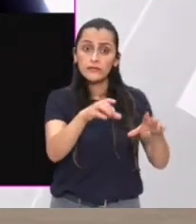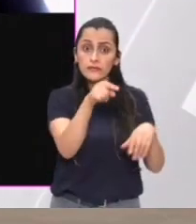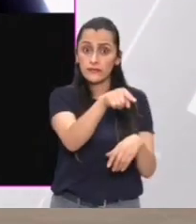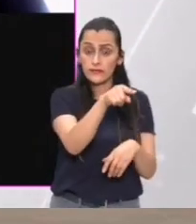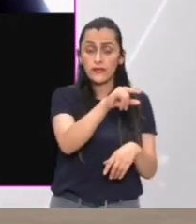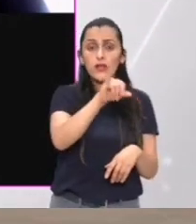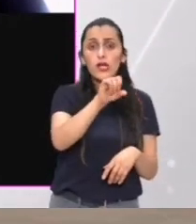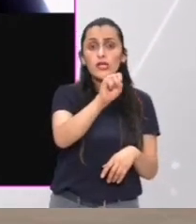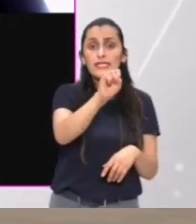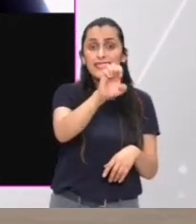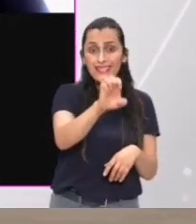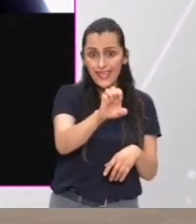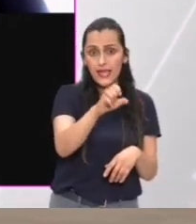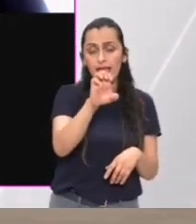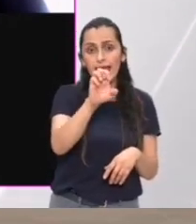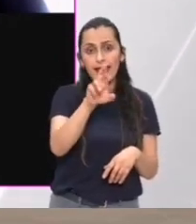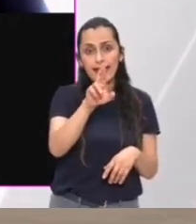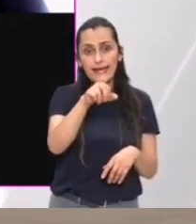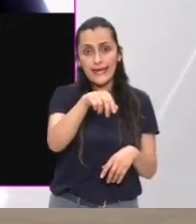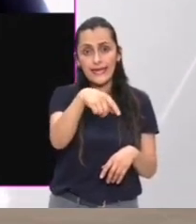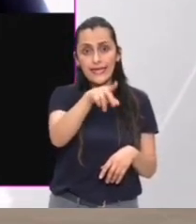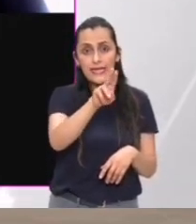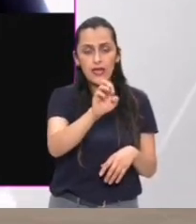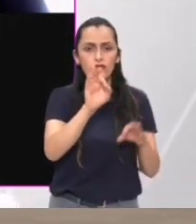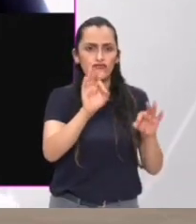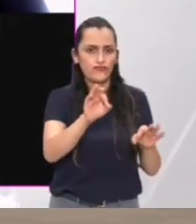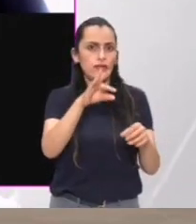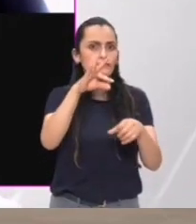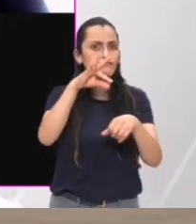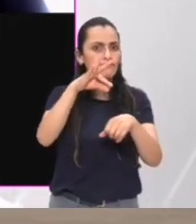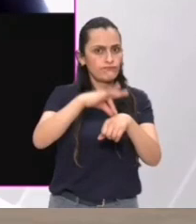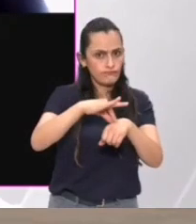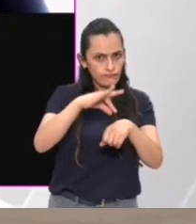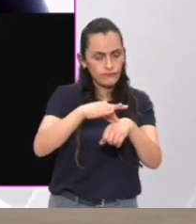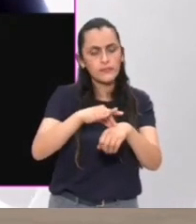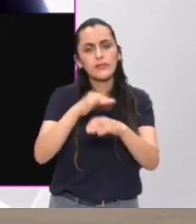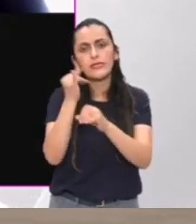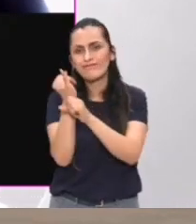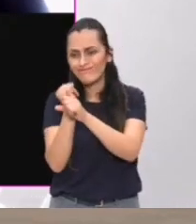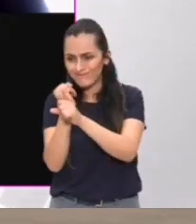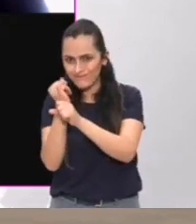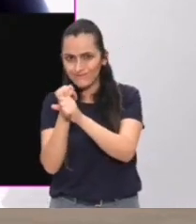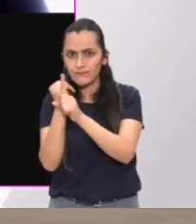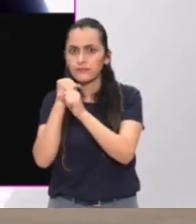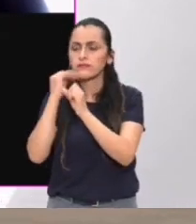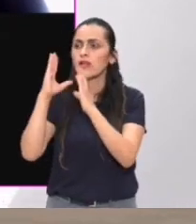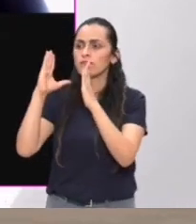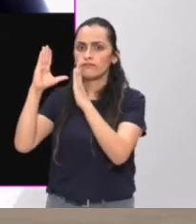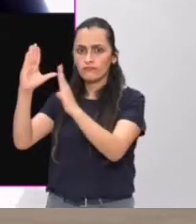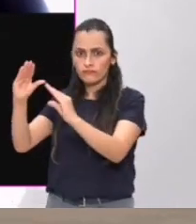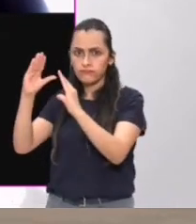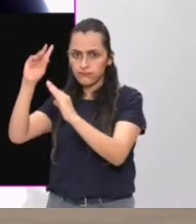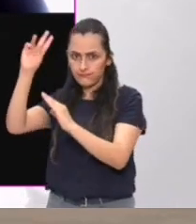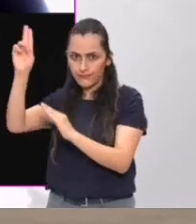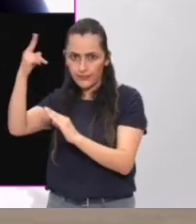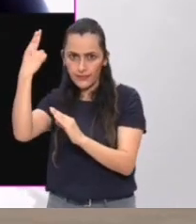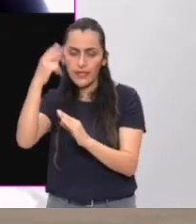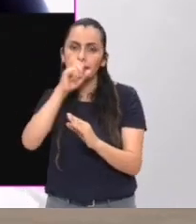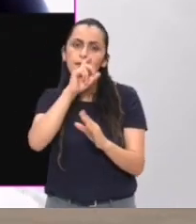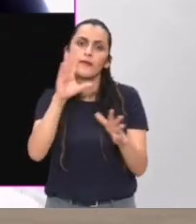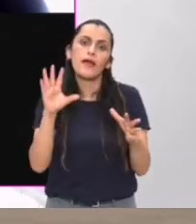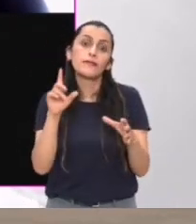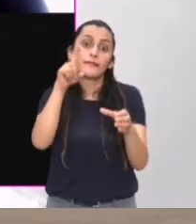José Enrique Doher Guerrero. Él es médico, investigador, académico y miembro del Partido Revolucionario